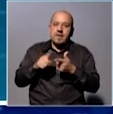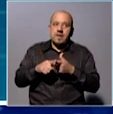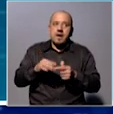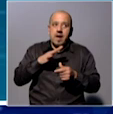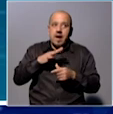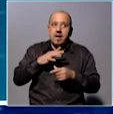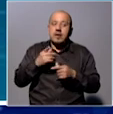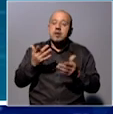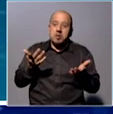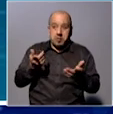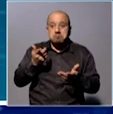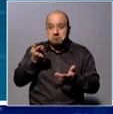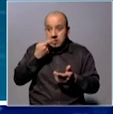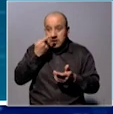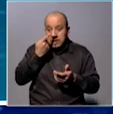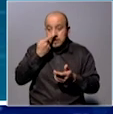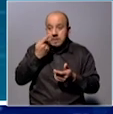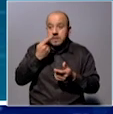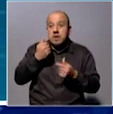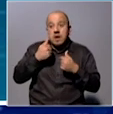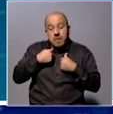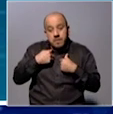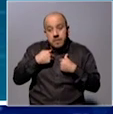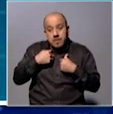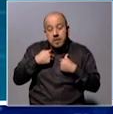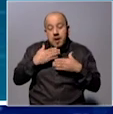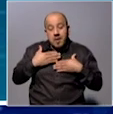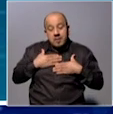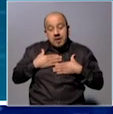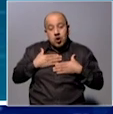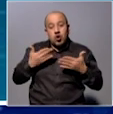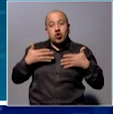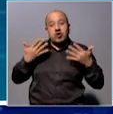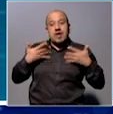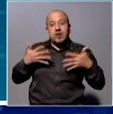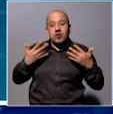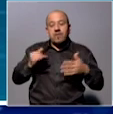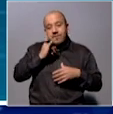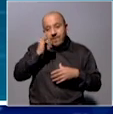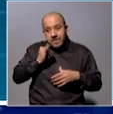ha interesado. Y la verdad que a mí lo que me pone muy feliz es que,